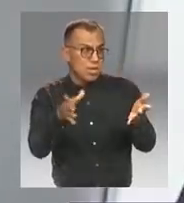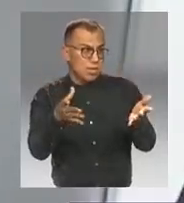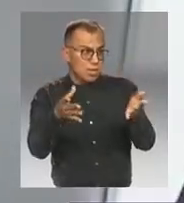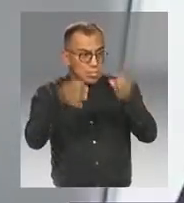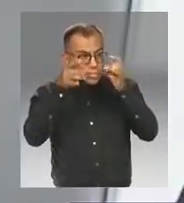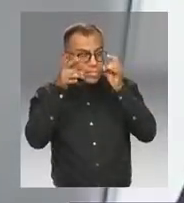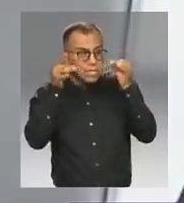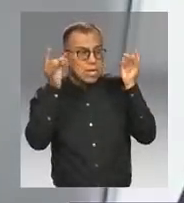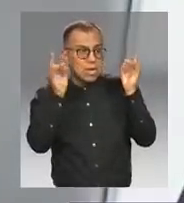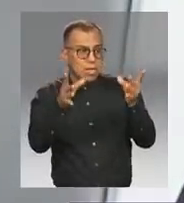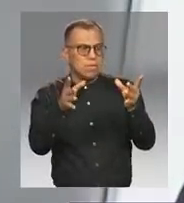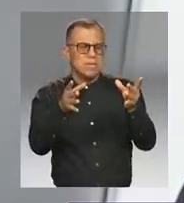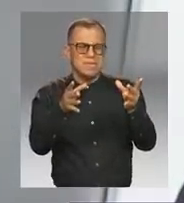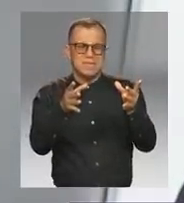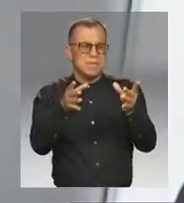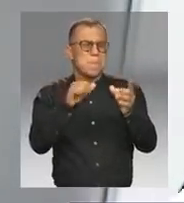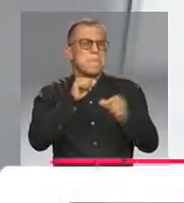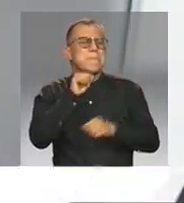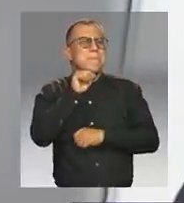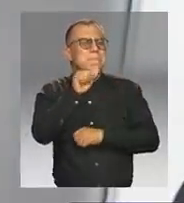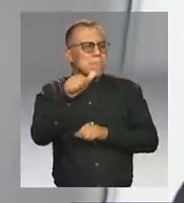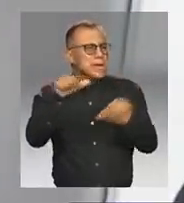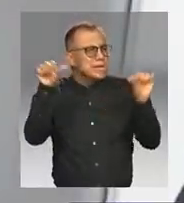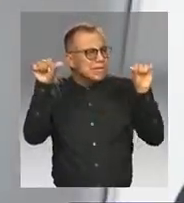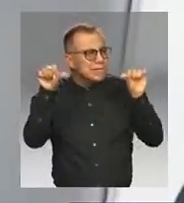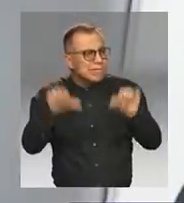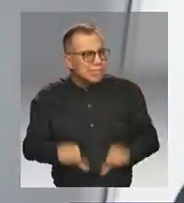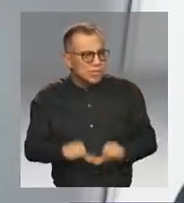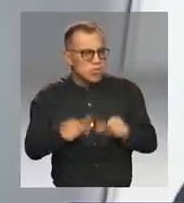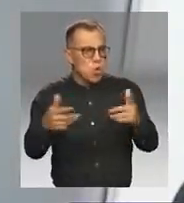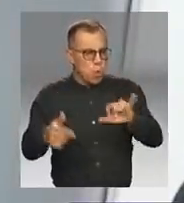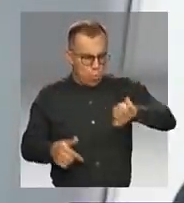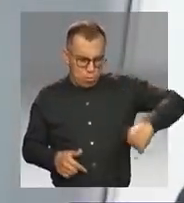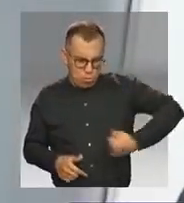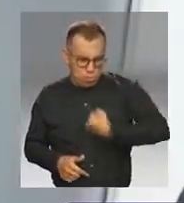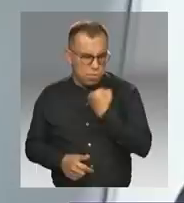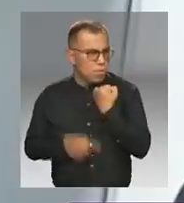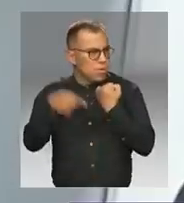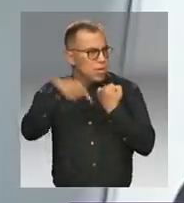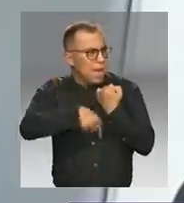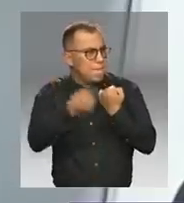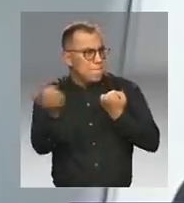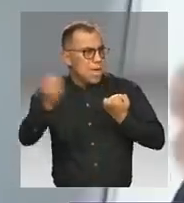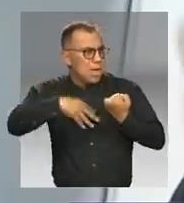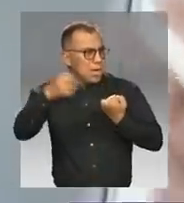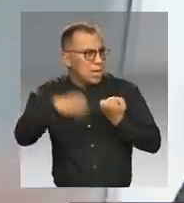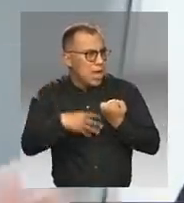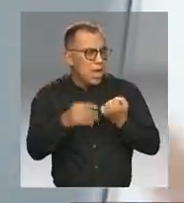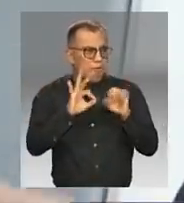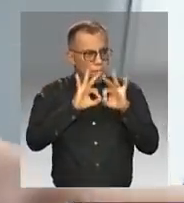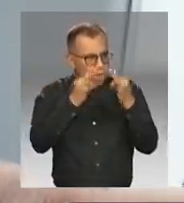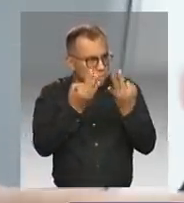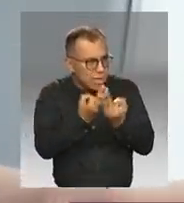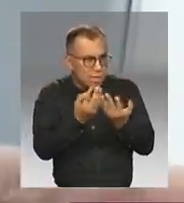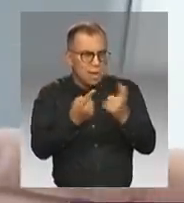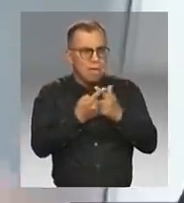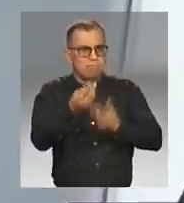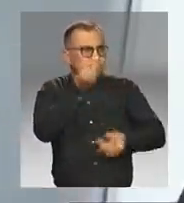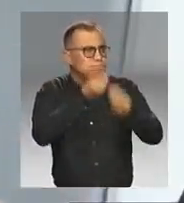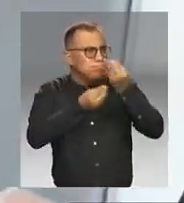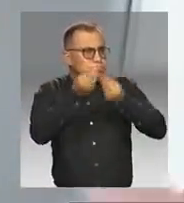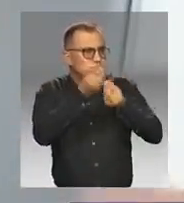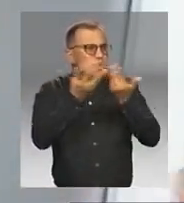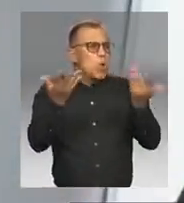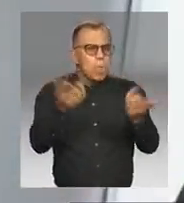pero lo más miserable es cómo graban la canasta familiar, cómo le graban la comida al